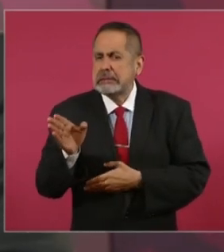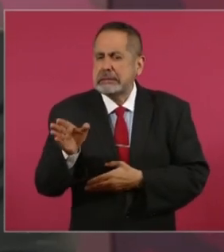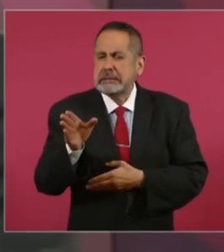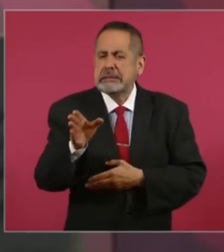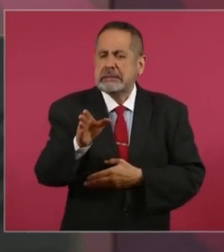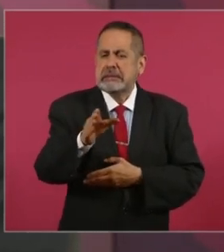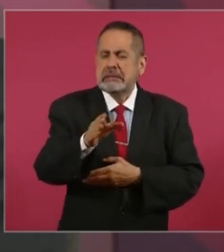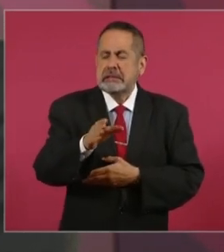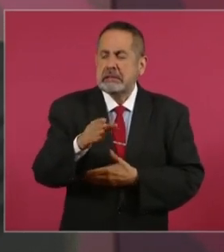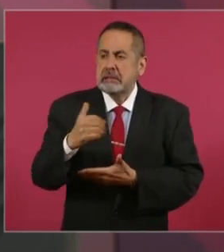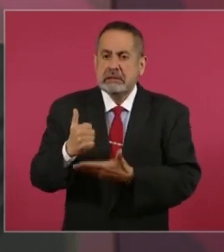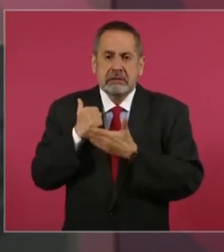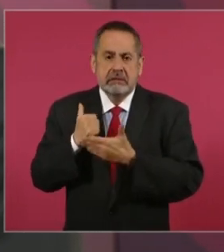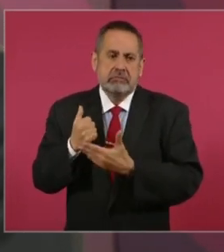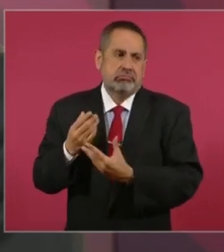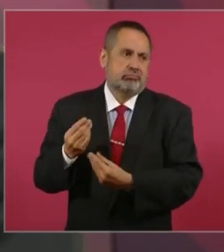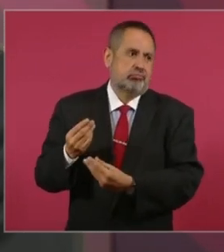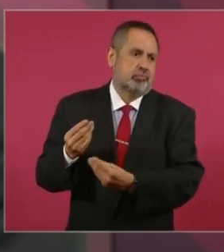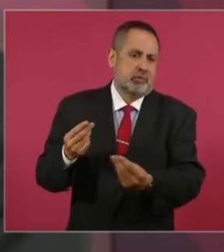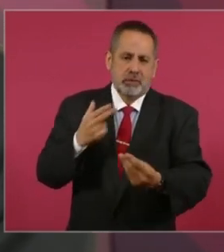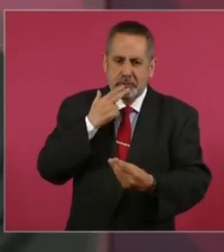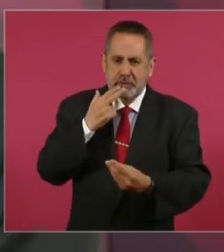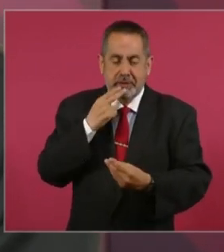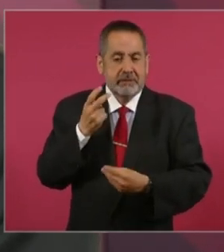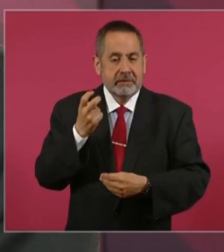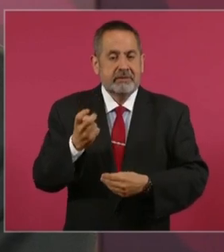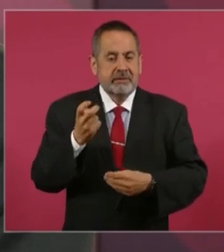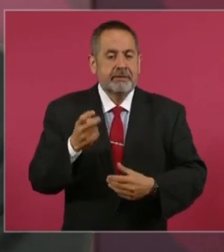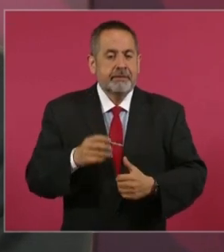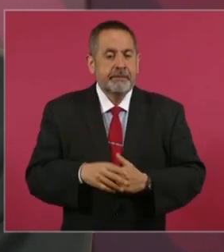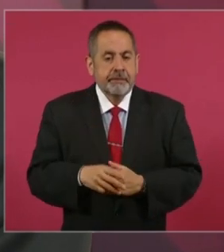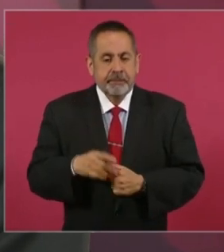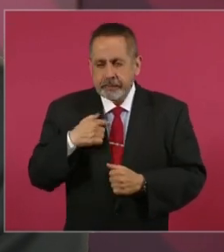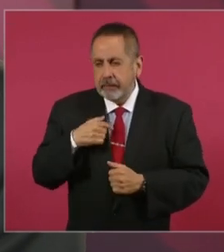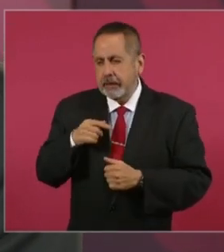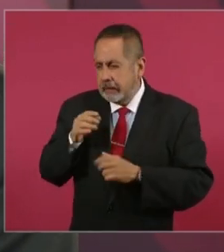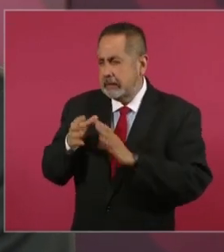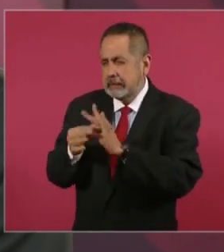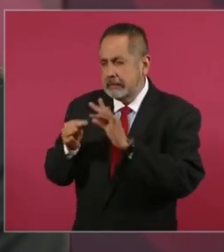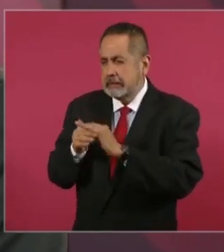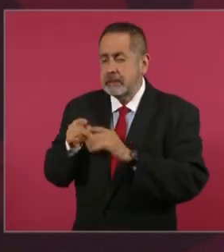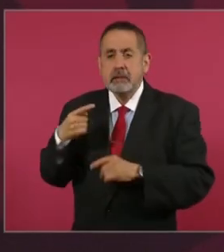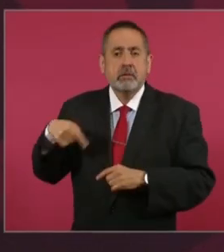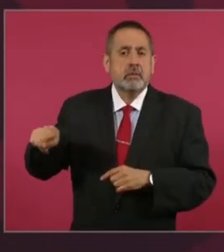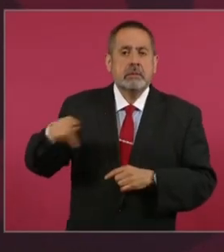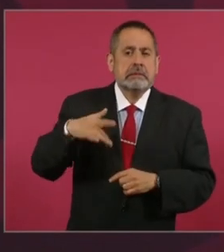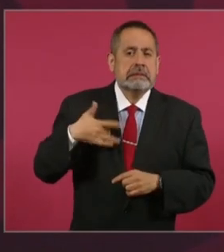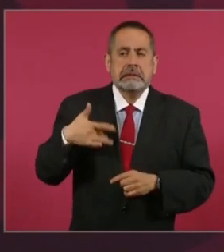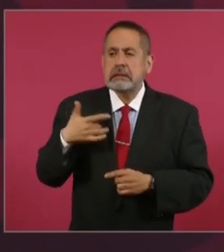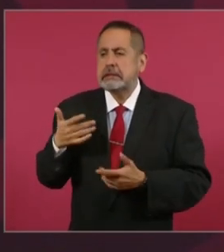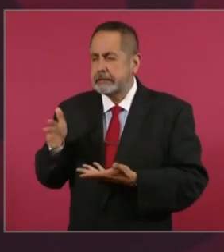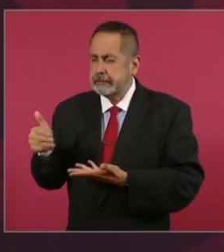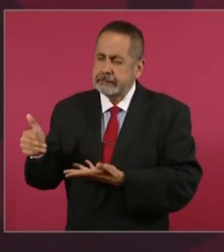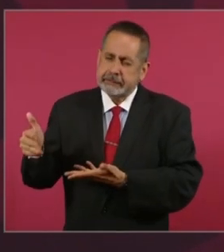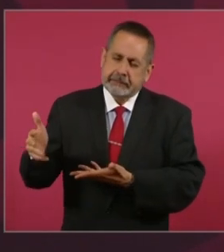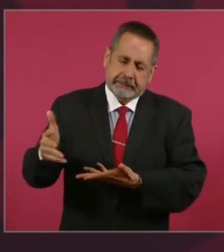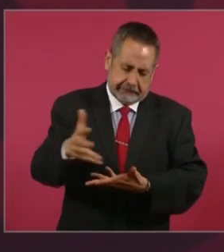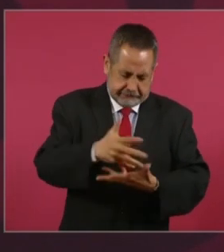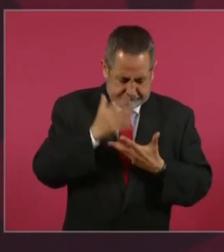y eso me sirvió muchísimo porque así recogí todos los sentimientos del pueblo de México,